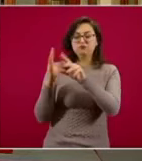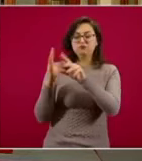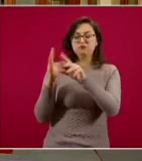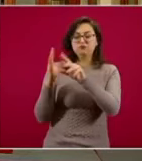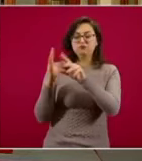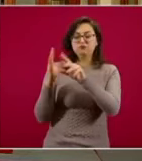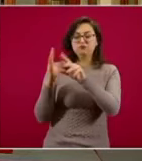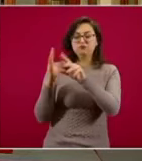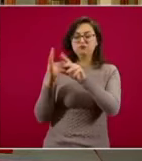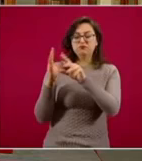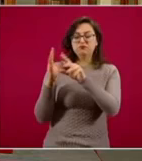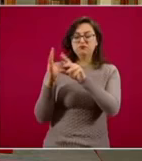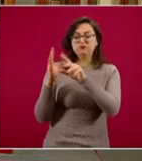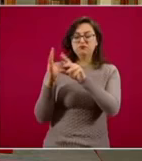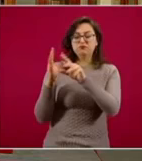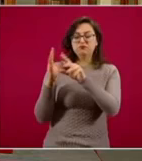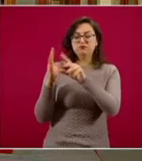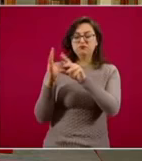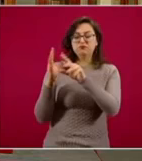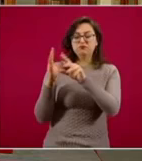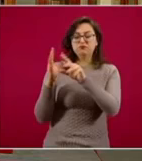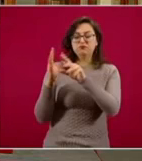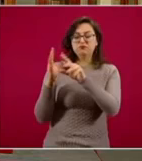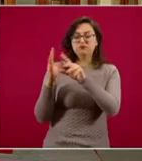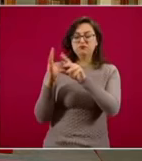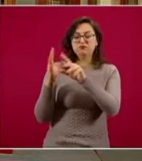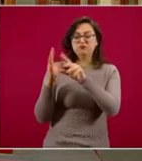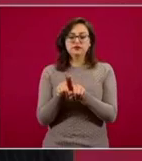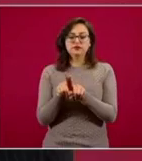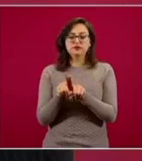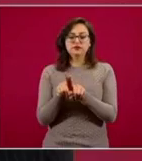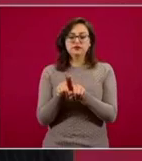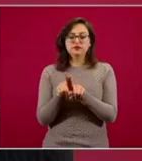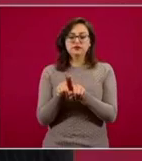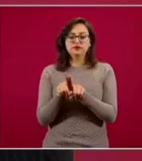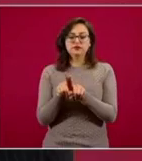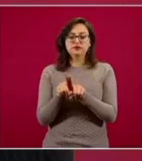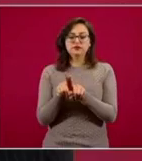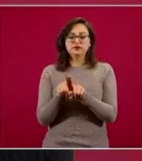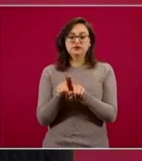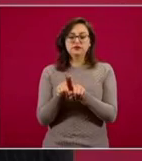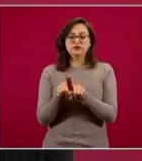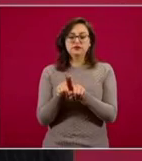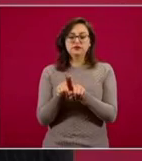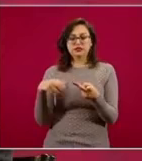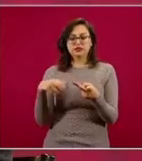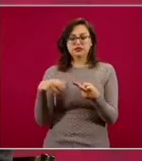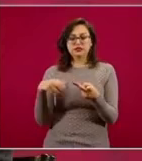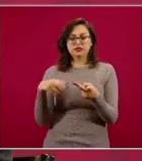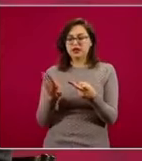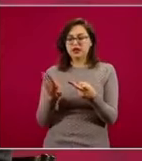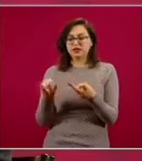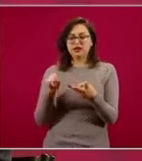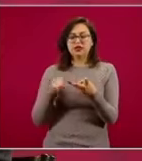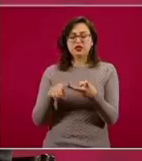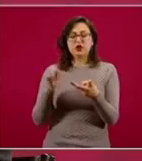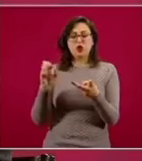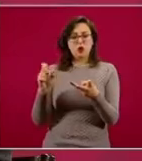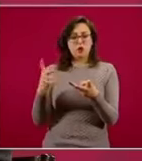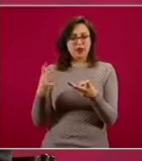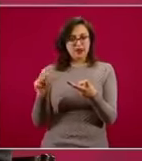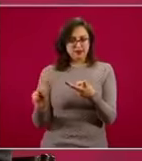INEGI, junto con el Registro Nacional de Población, el Instituto Nacional de Salud Pública y la Organización Panamericana de la